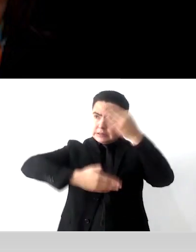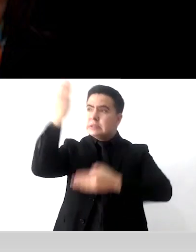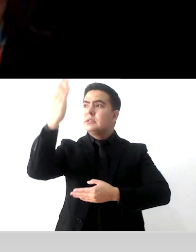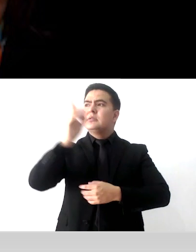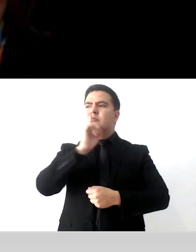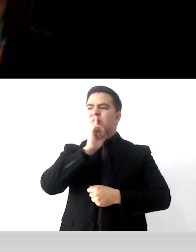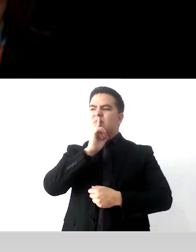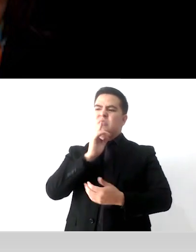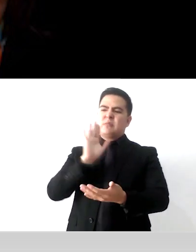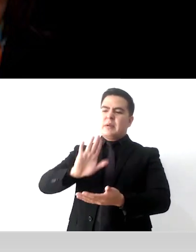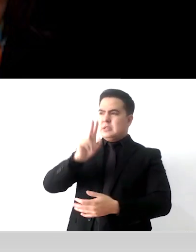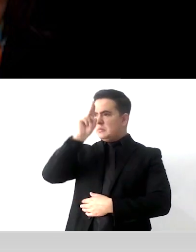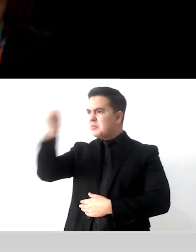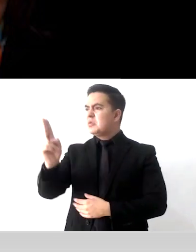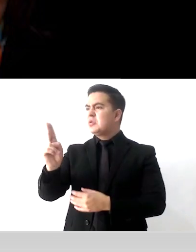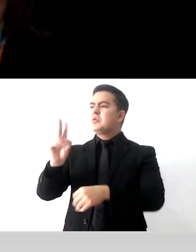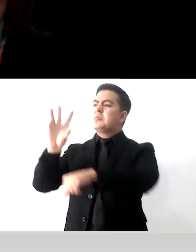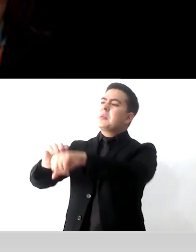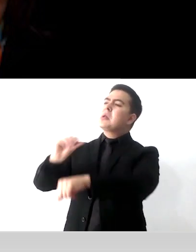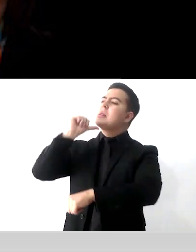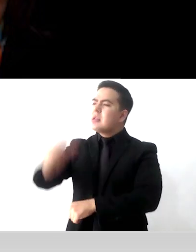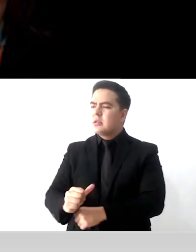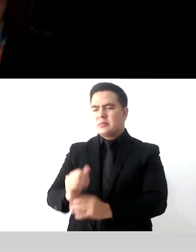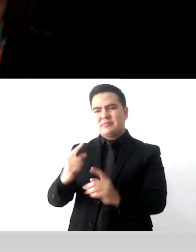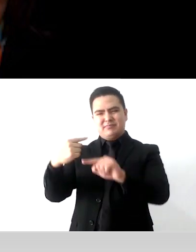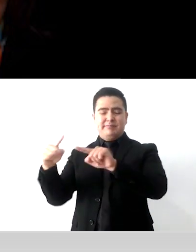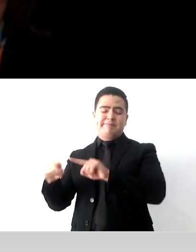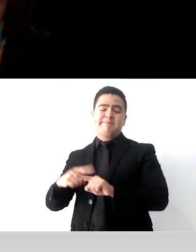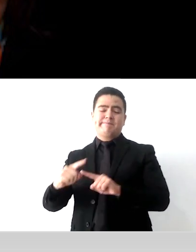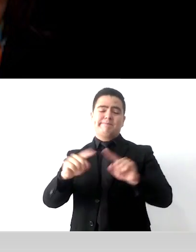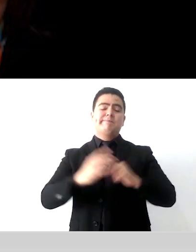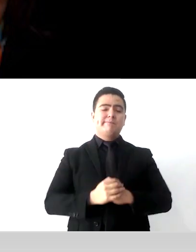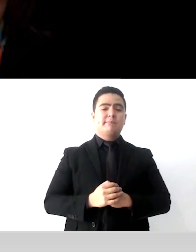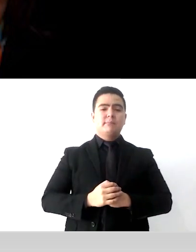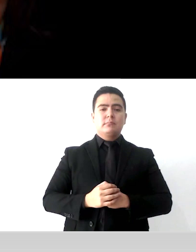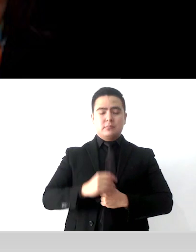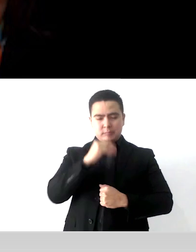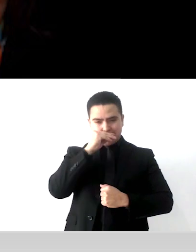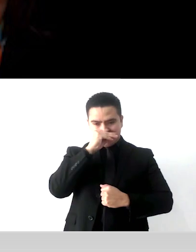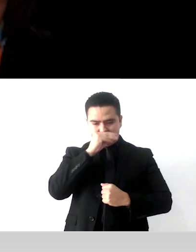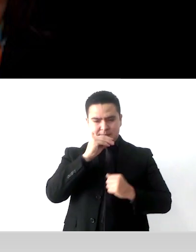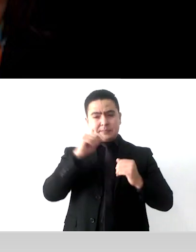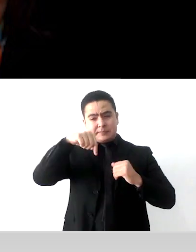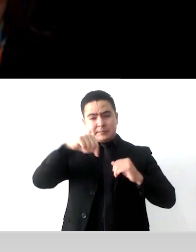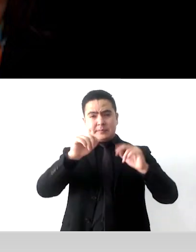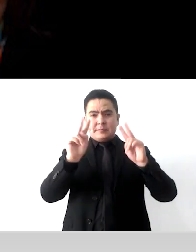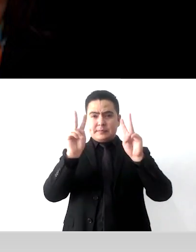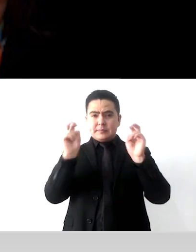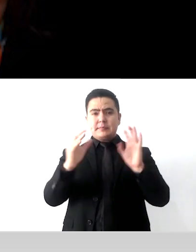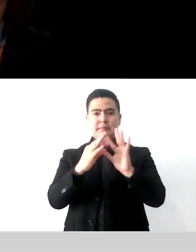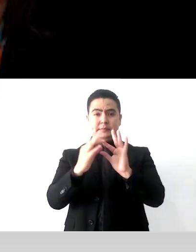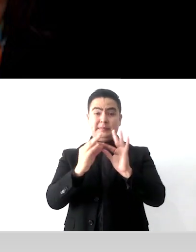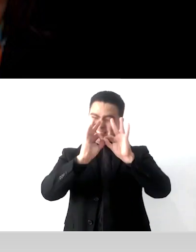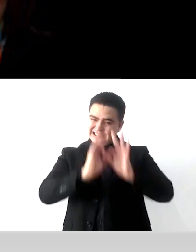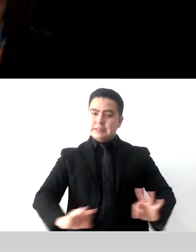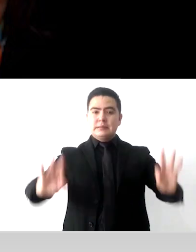cargos en estos espacios de toma de decisiones. Y lo que es muy importante, como lo decía al principio, es que